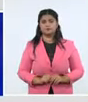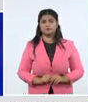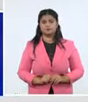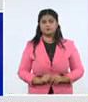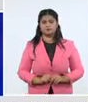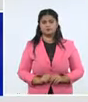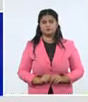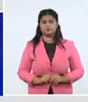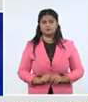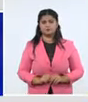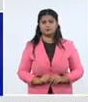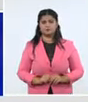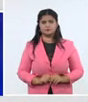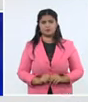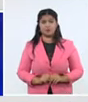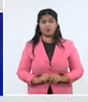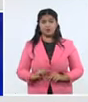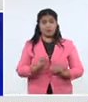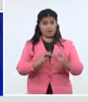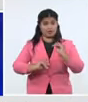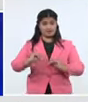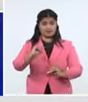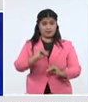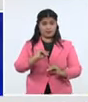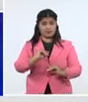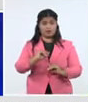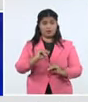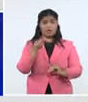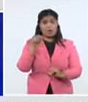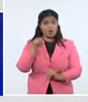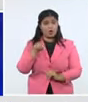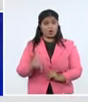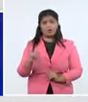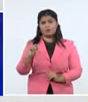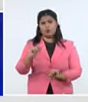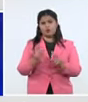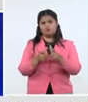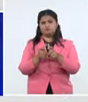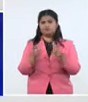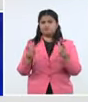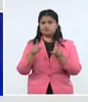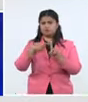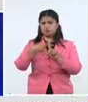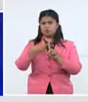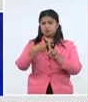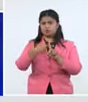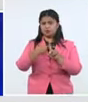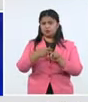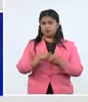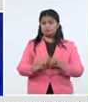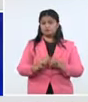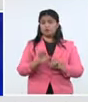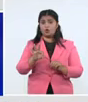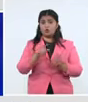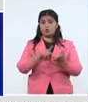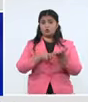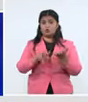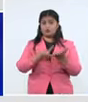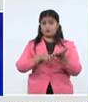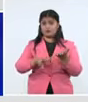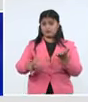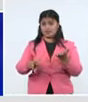anterior, que había sido el 4,7%, pues quedan 8 provincias. Ahí las tienen: